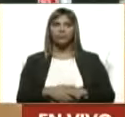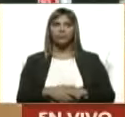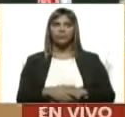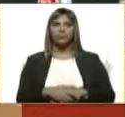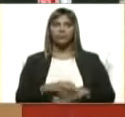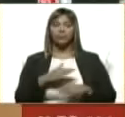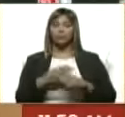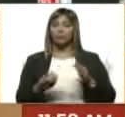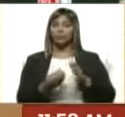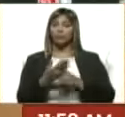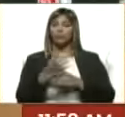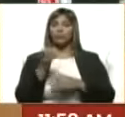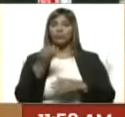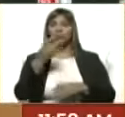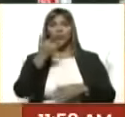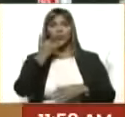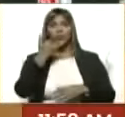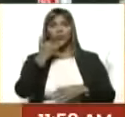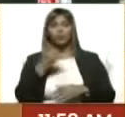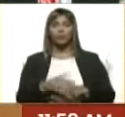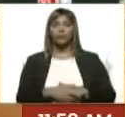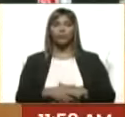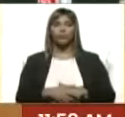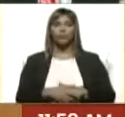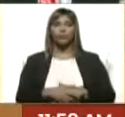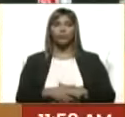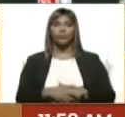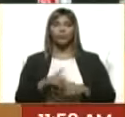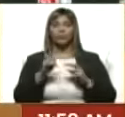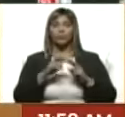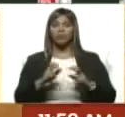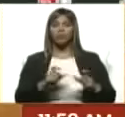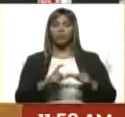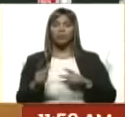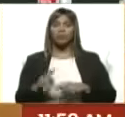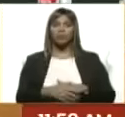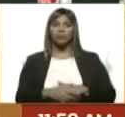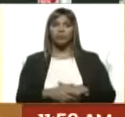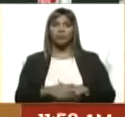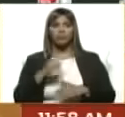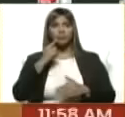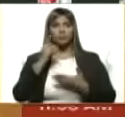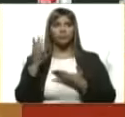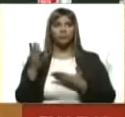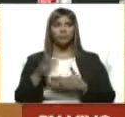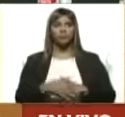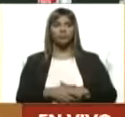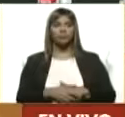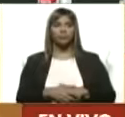Porque ahí le va a aparecer el número de teléfono. Ahí están revisando, yo sé que están revisando, mira, ahí están viendo.